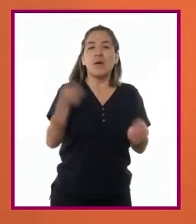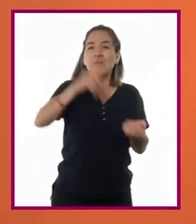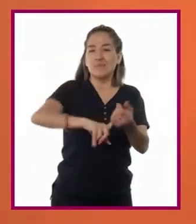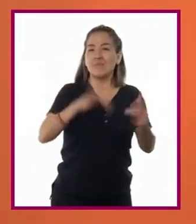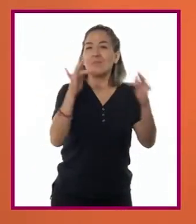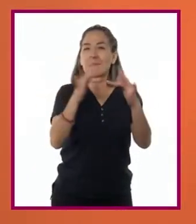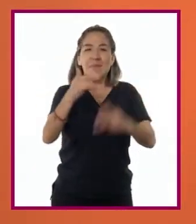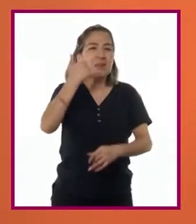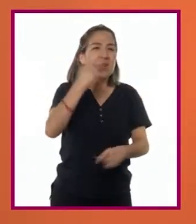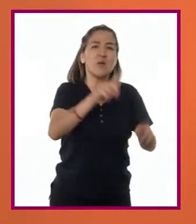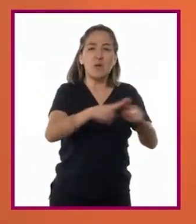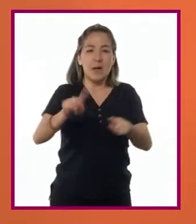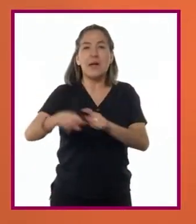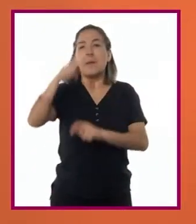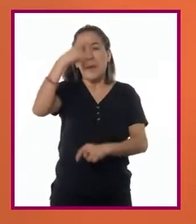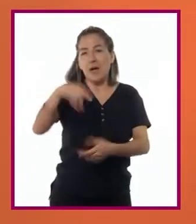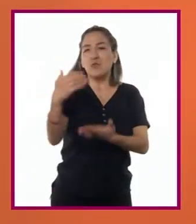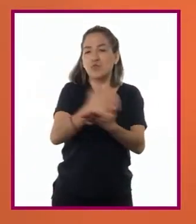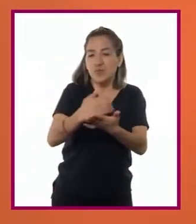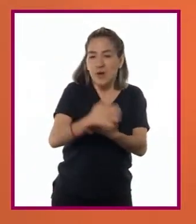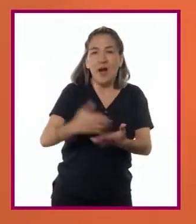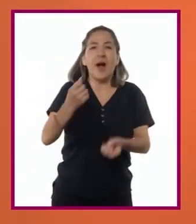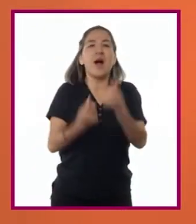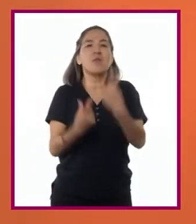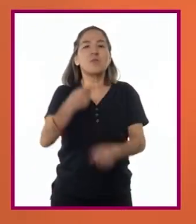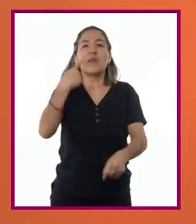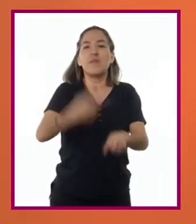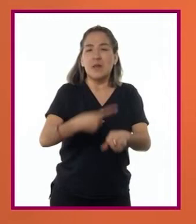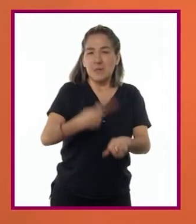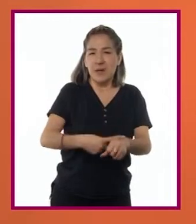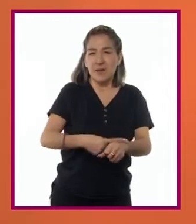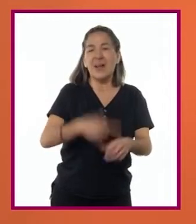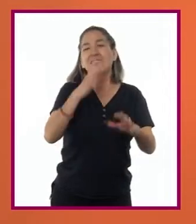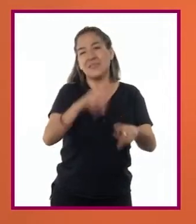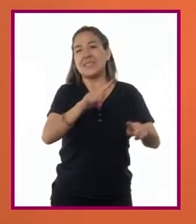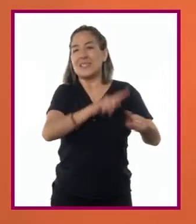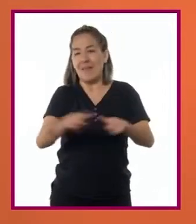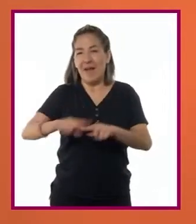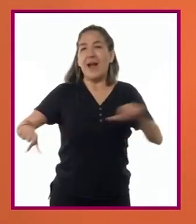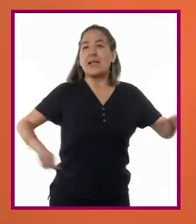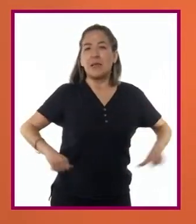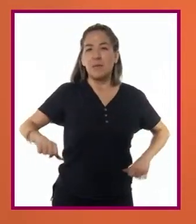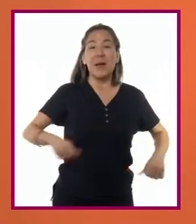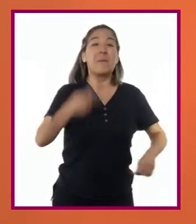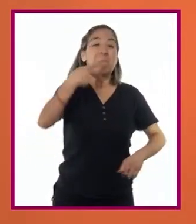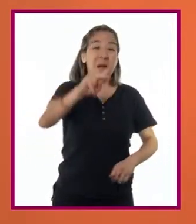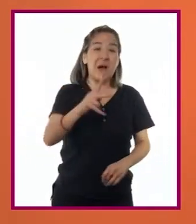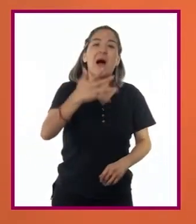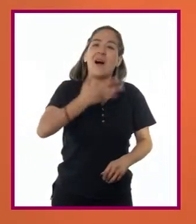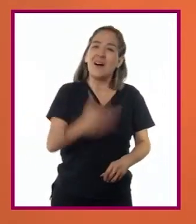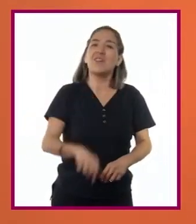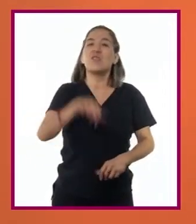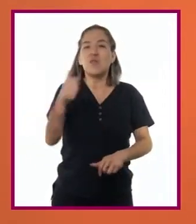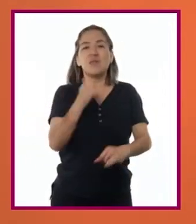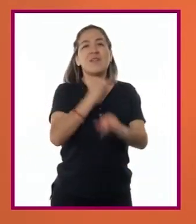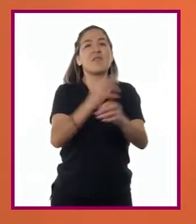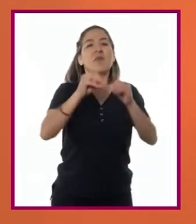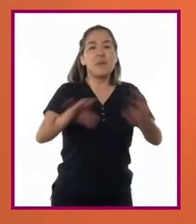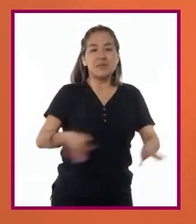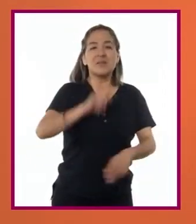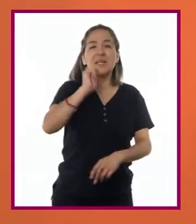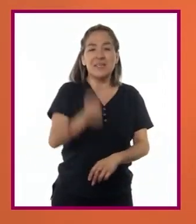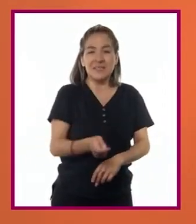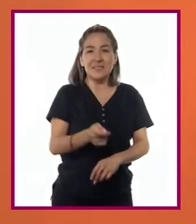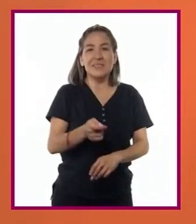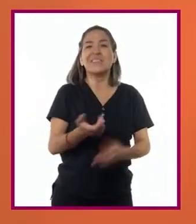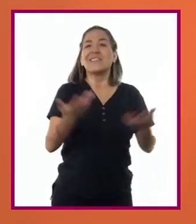de enfermedades, entre otras aplicaciones. Sin embargo, hay otro tipo de información que parece científica, pero